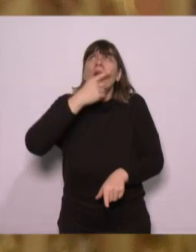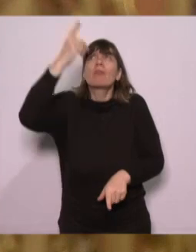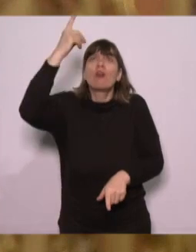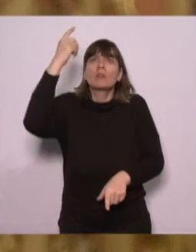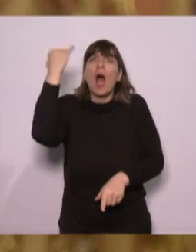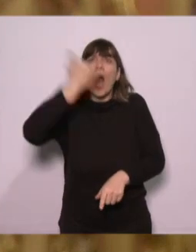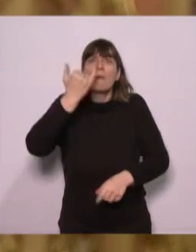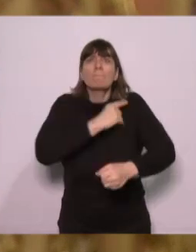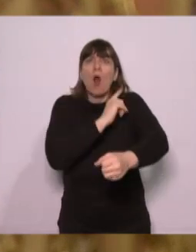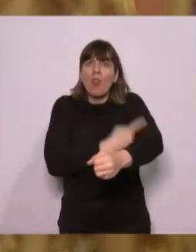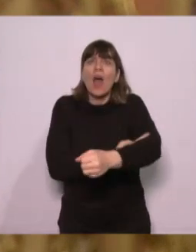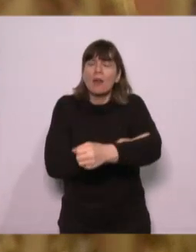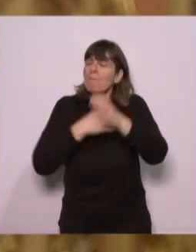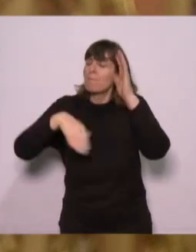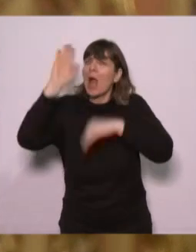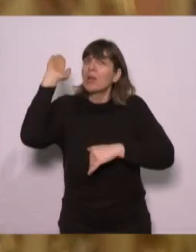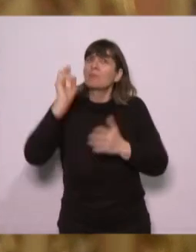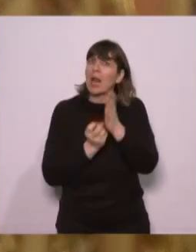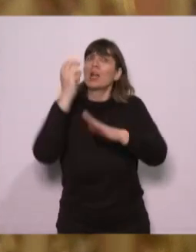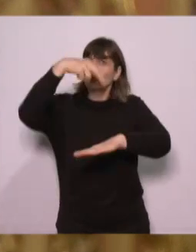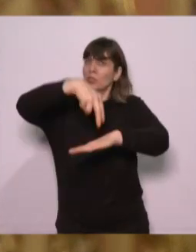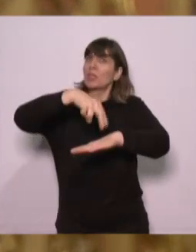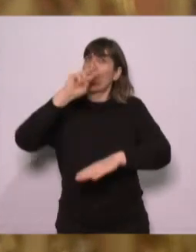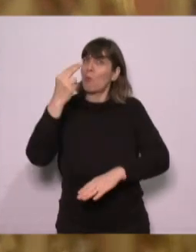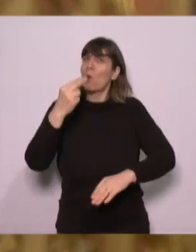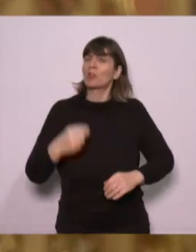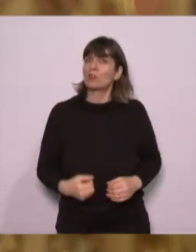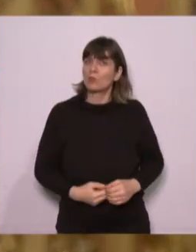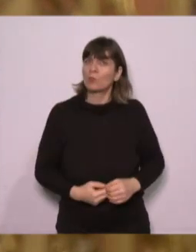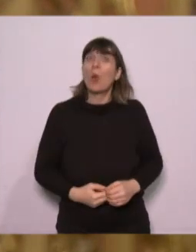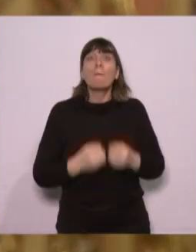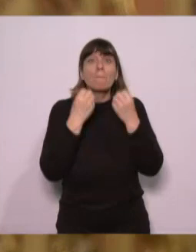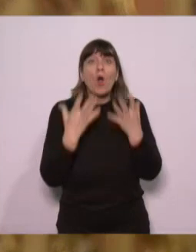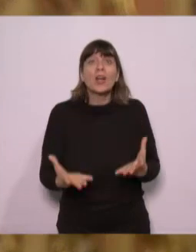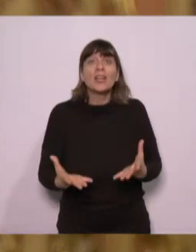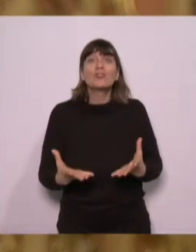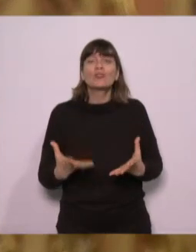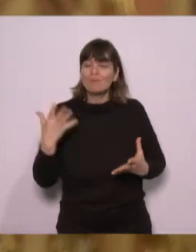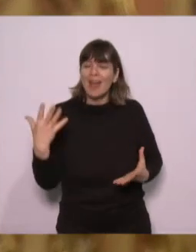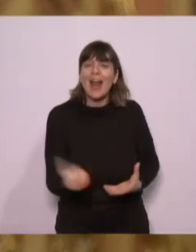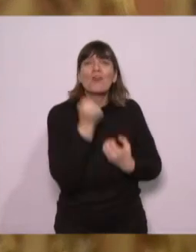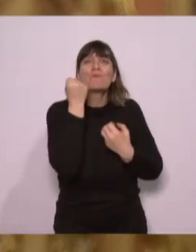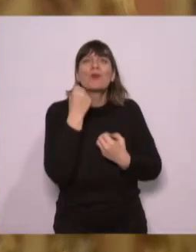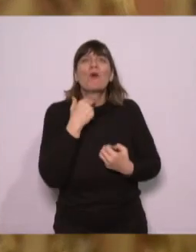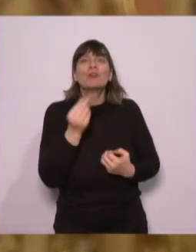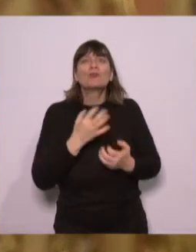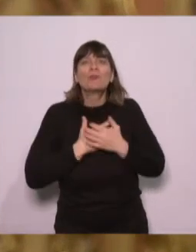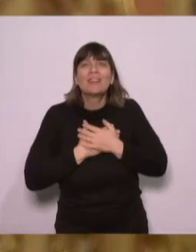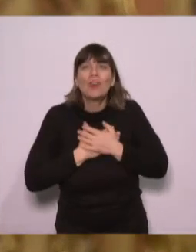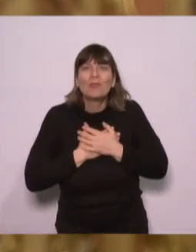que Dios tenía poder aún para resucitar a los muertos. Por eso recuperó a su